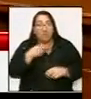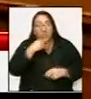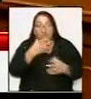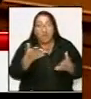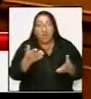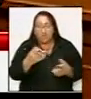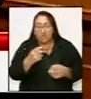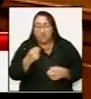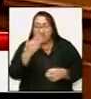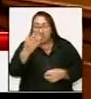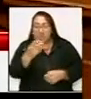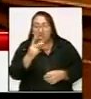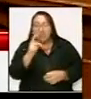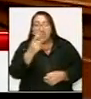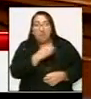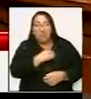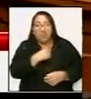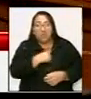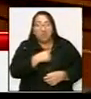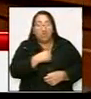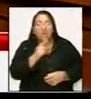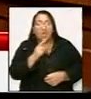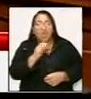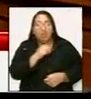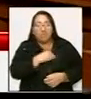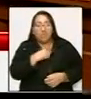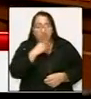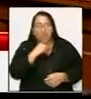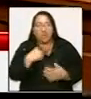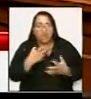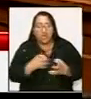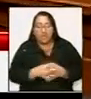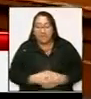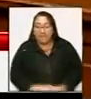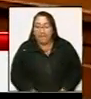Premier y de la Ministra de la Mujer. Quiero